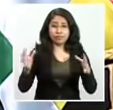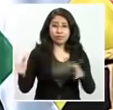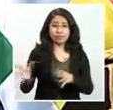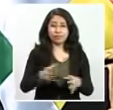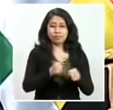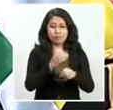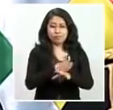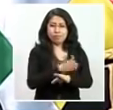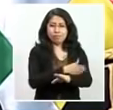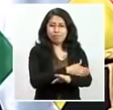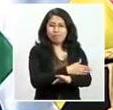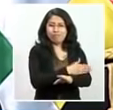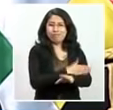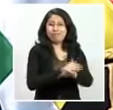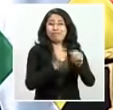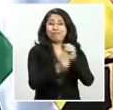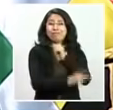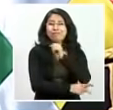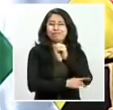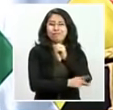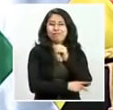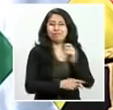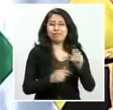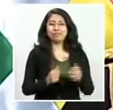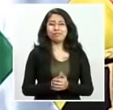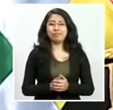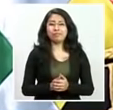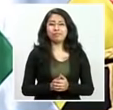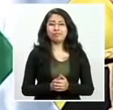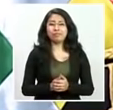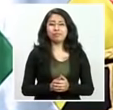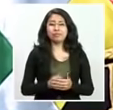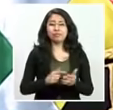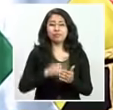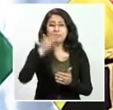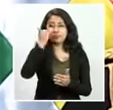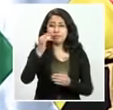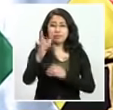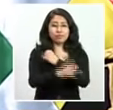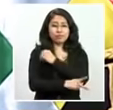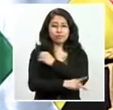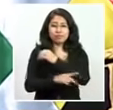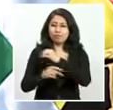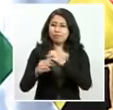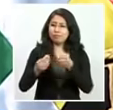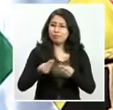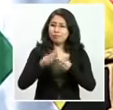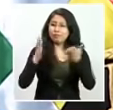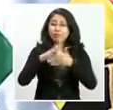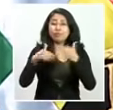a poco la patria, lo que es y será siempre de los bolivianos.